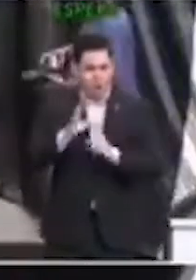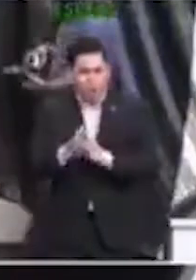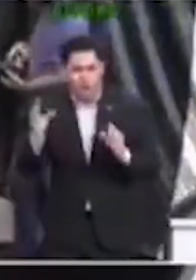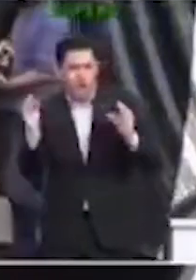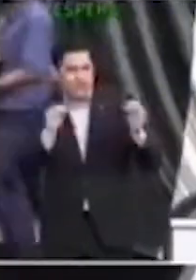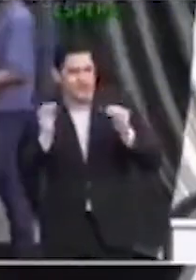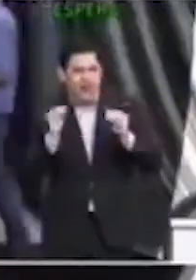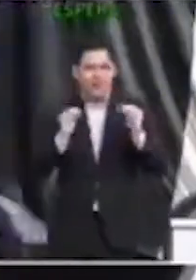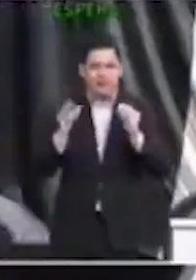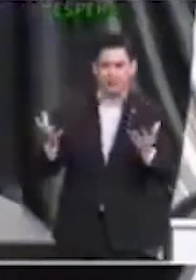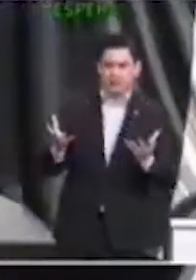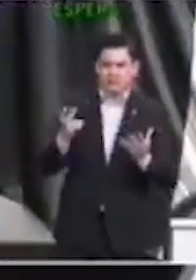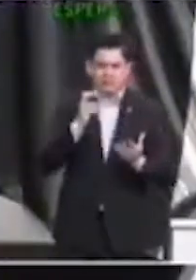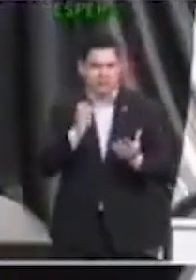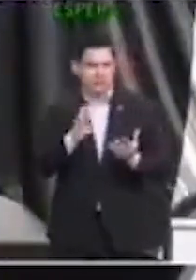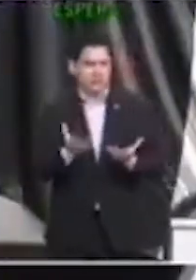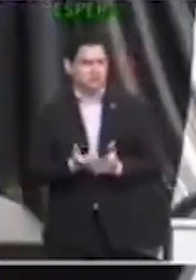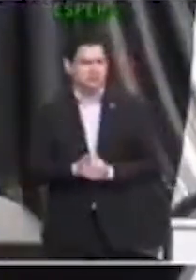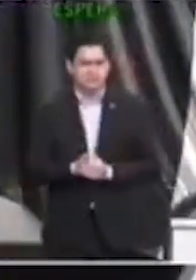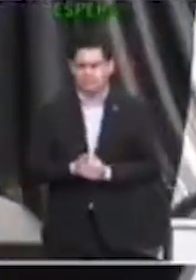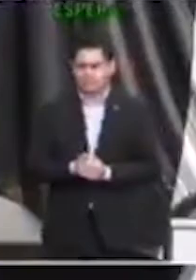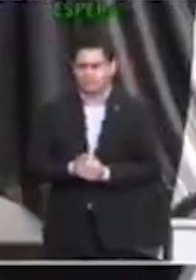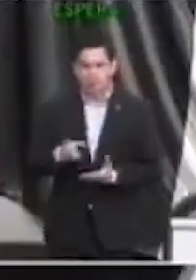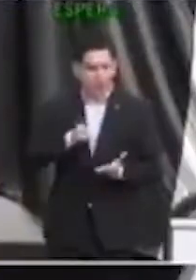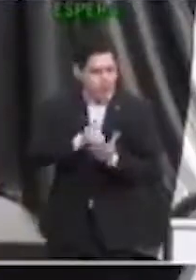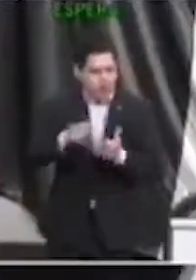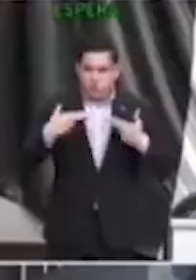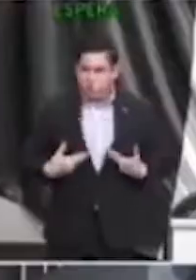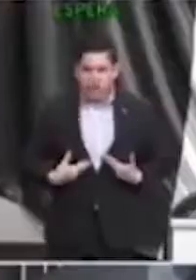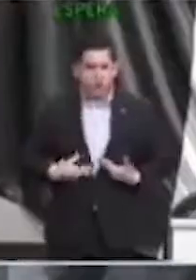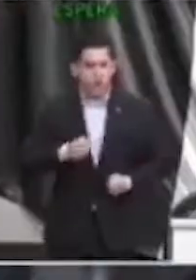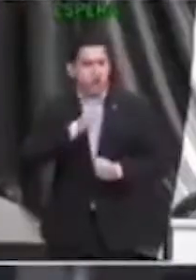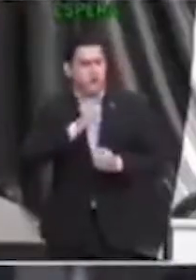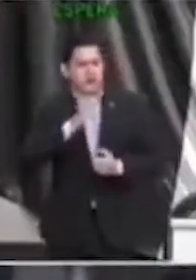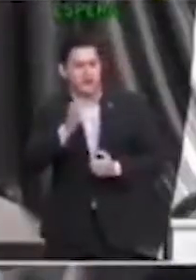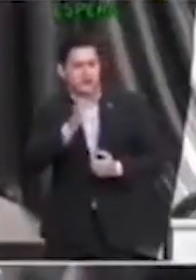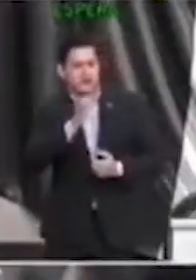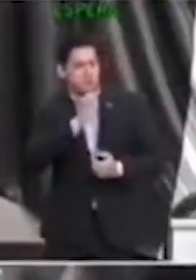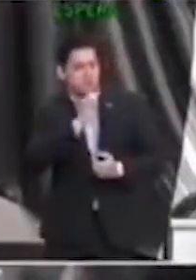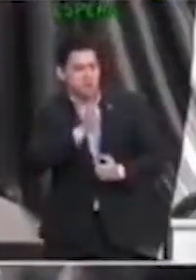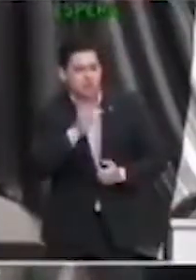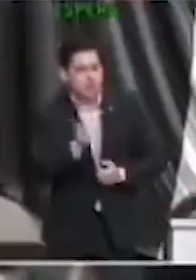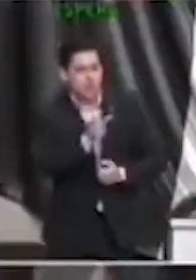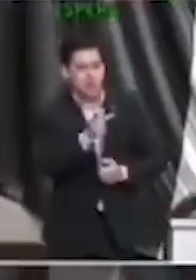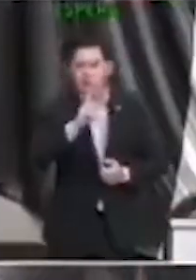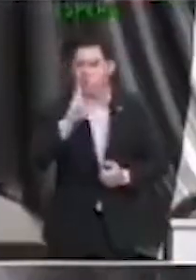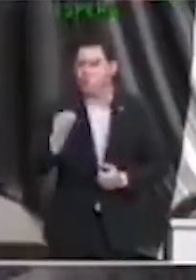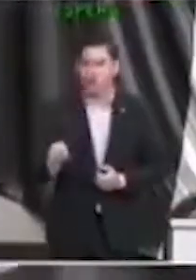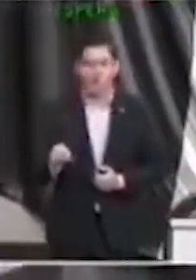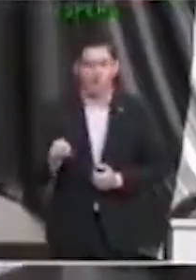Alguien se nos dijo que lo teníamos que socializar. Los derechos humanos no se socializan, diputados.